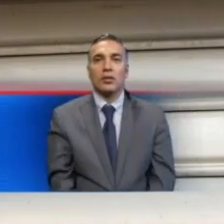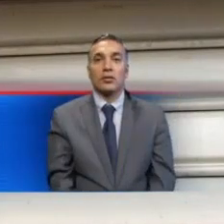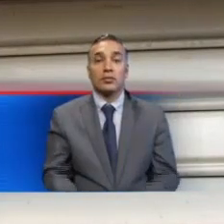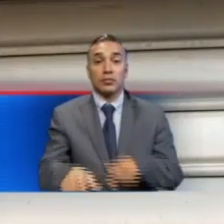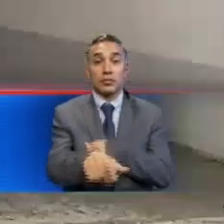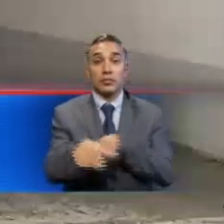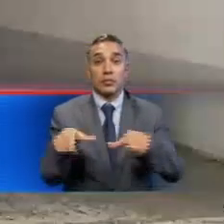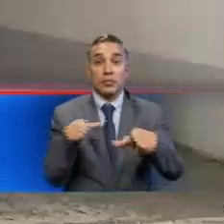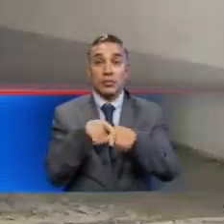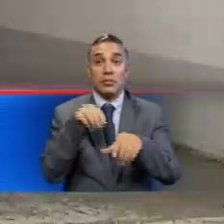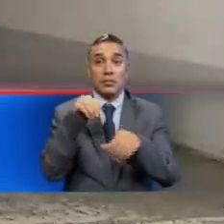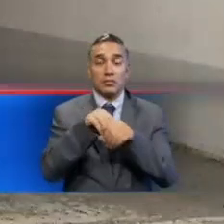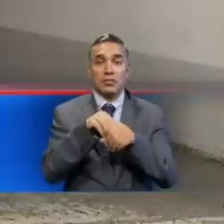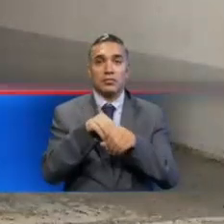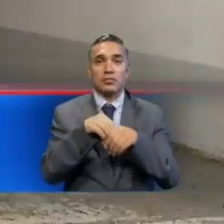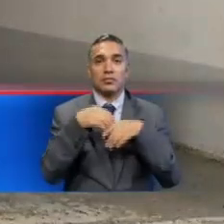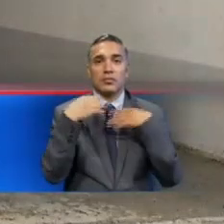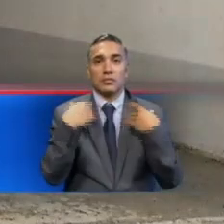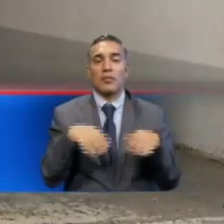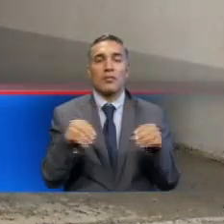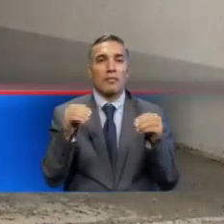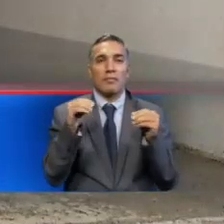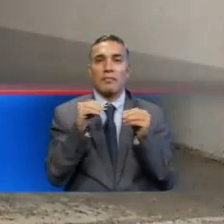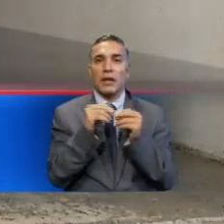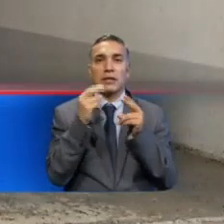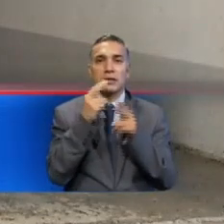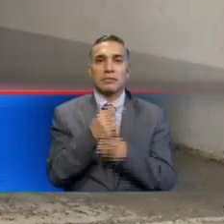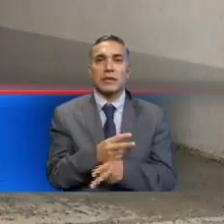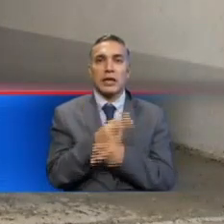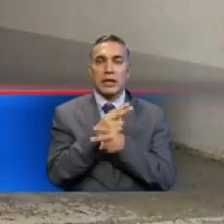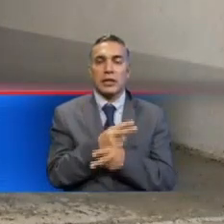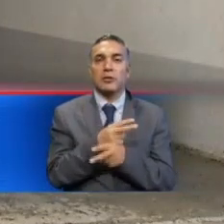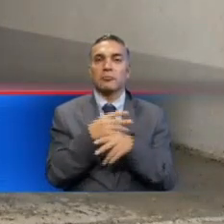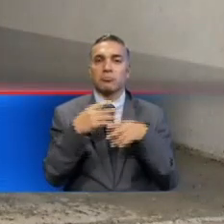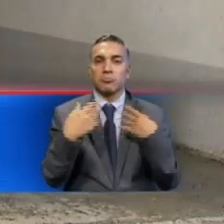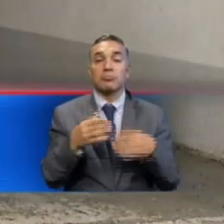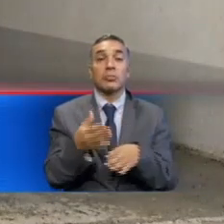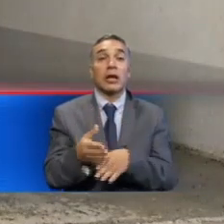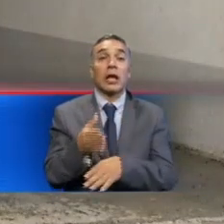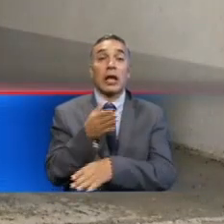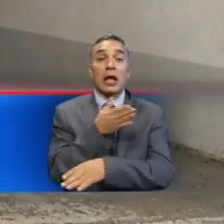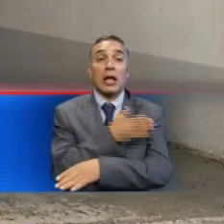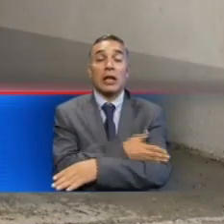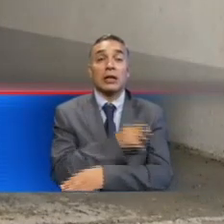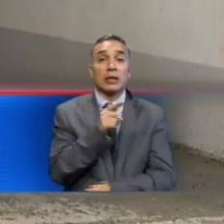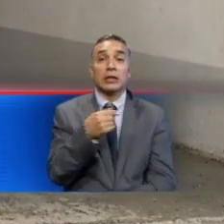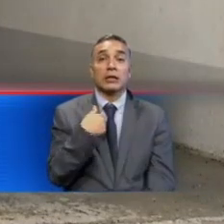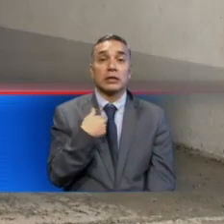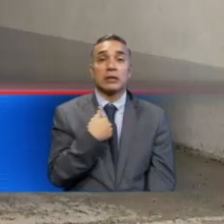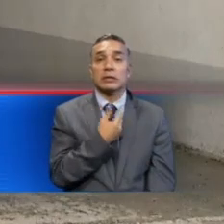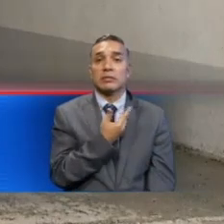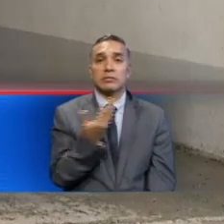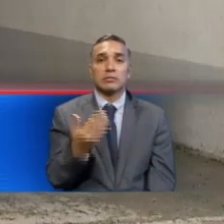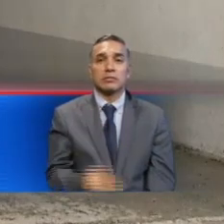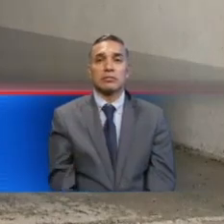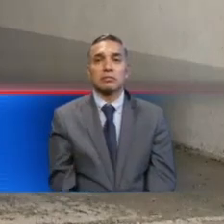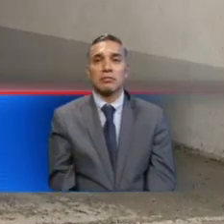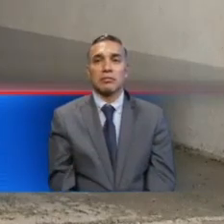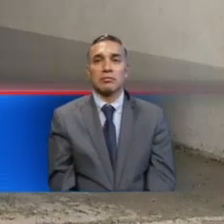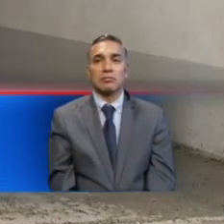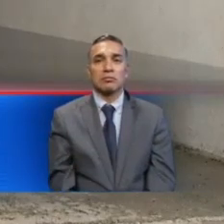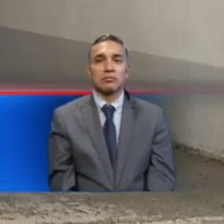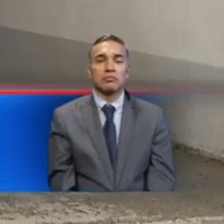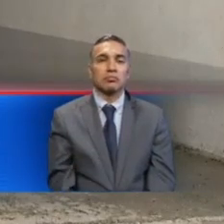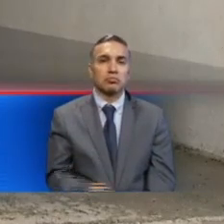sector ha sido un poquito más peligroso. Y anteriormente había así, normalmente